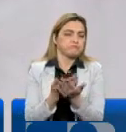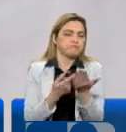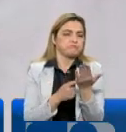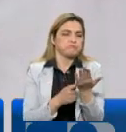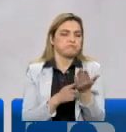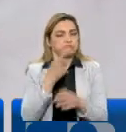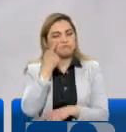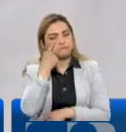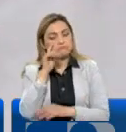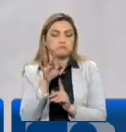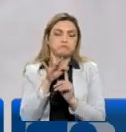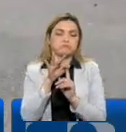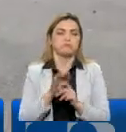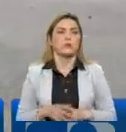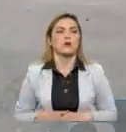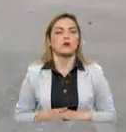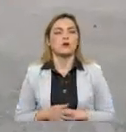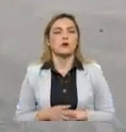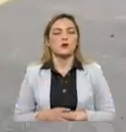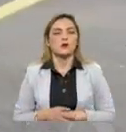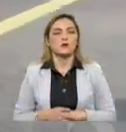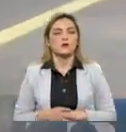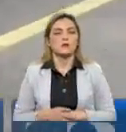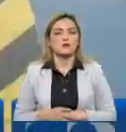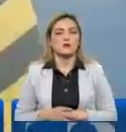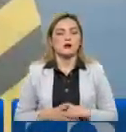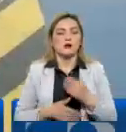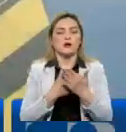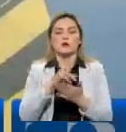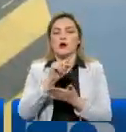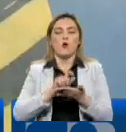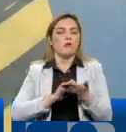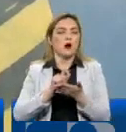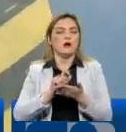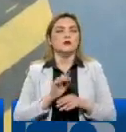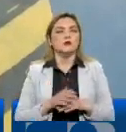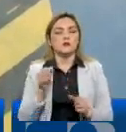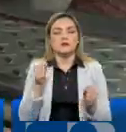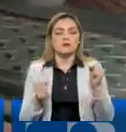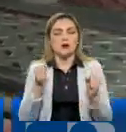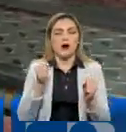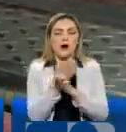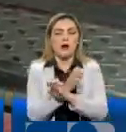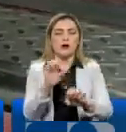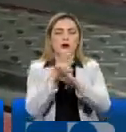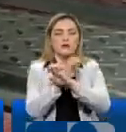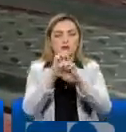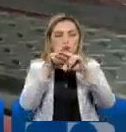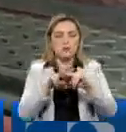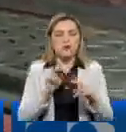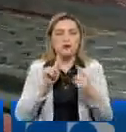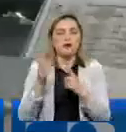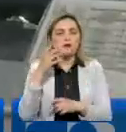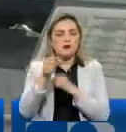algún considerando especial en estos casos. Sin embargo, en caso de que esta propuesta no sea aceptada, los vehículos que estaban exonerados de la revisión hasta el